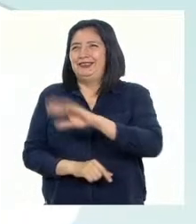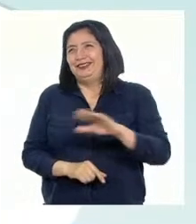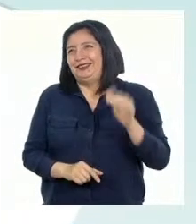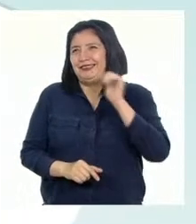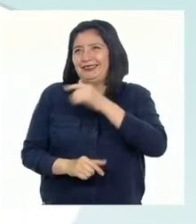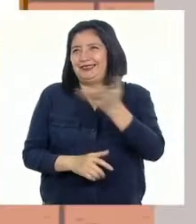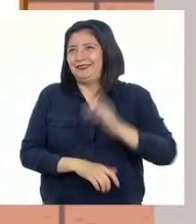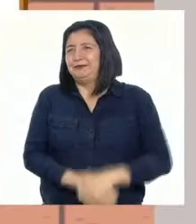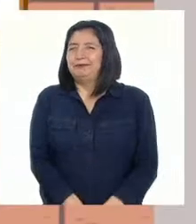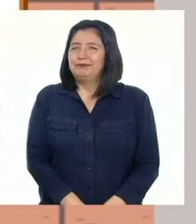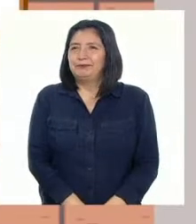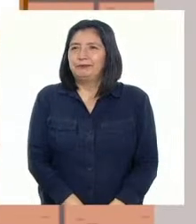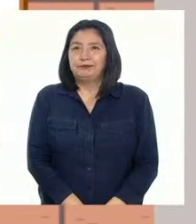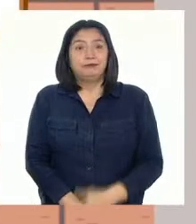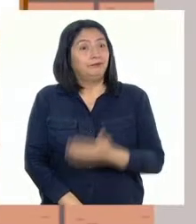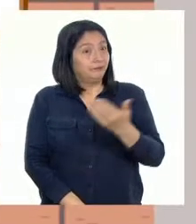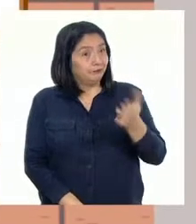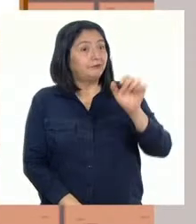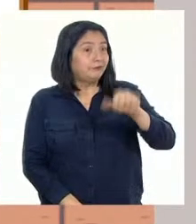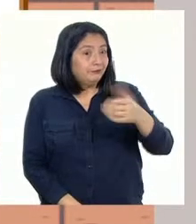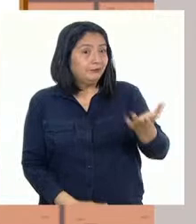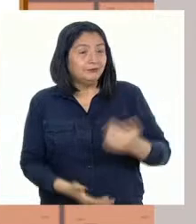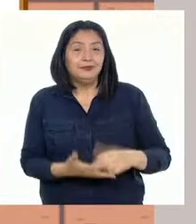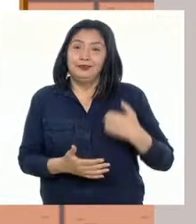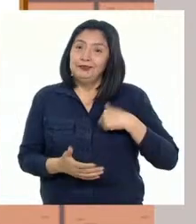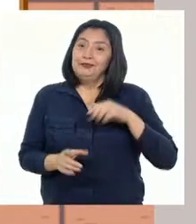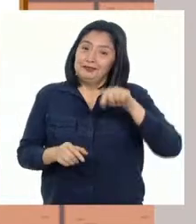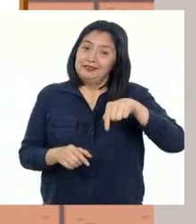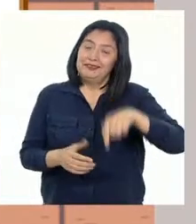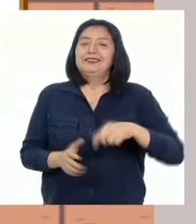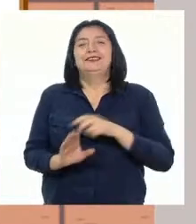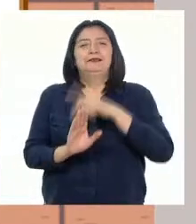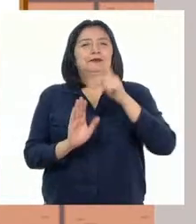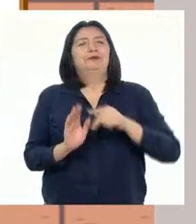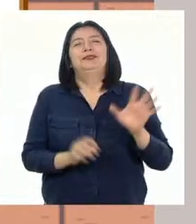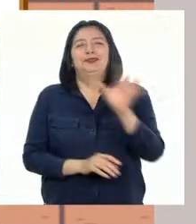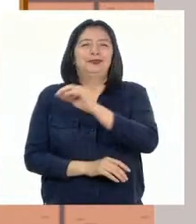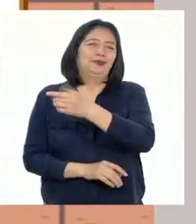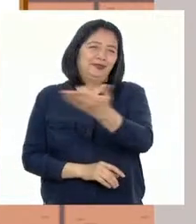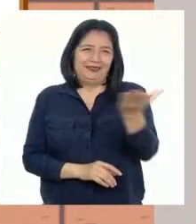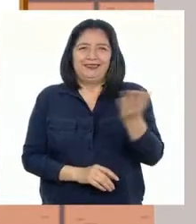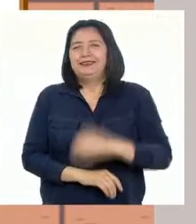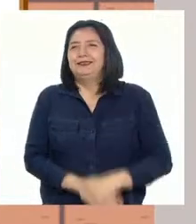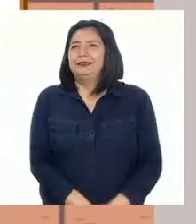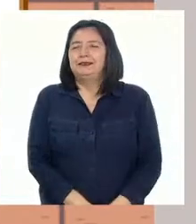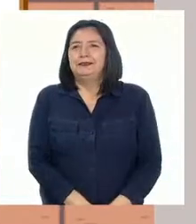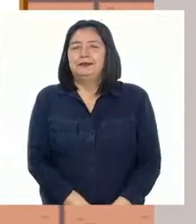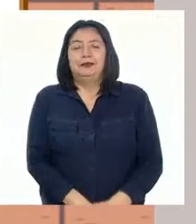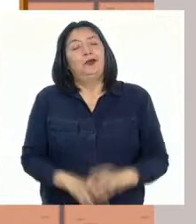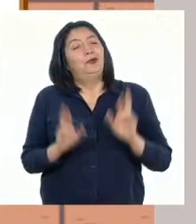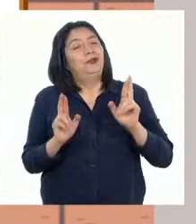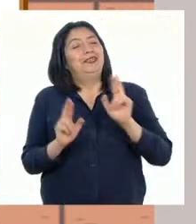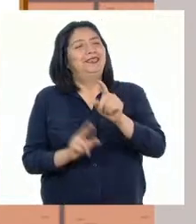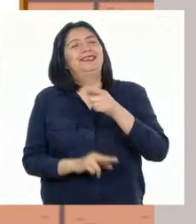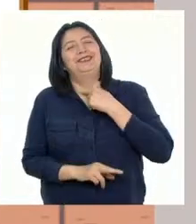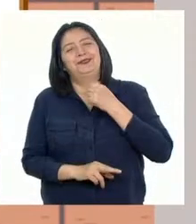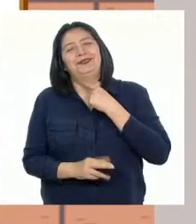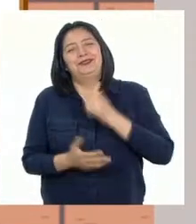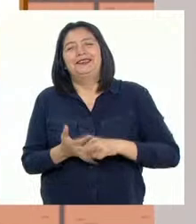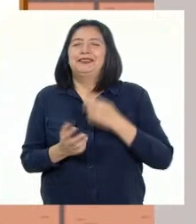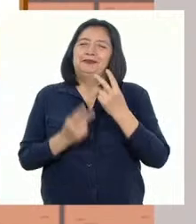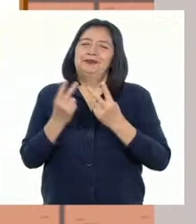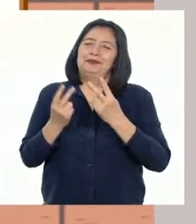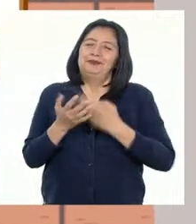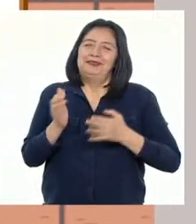todos. Y así es como logramos que este programa llegue a todas y todos ustedes. Espero que les haya gustado mi